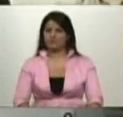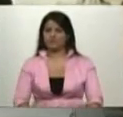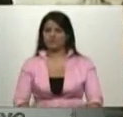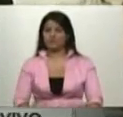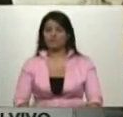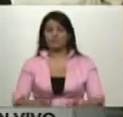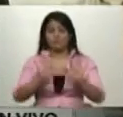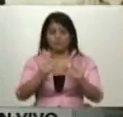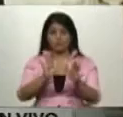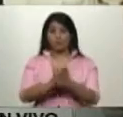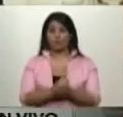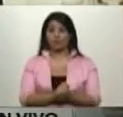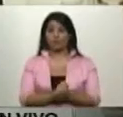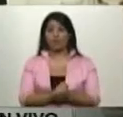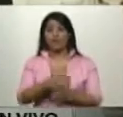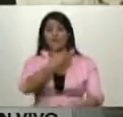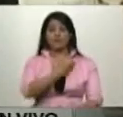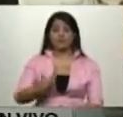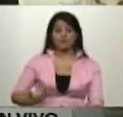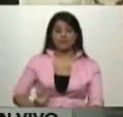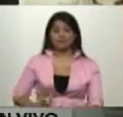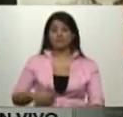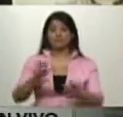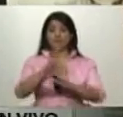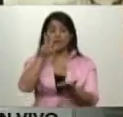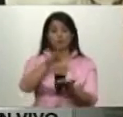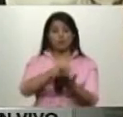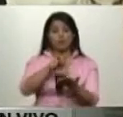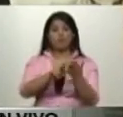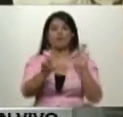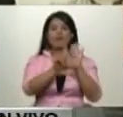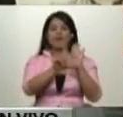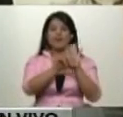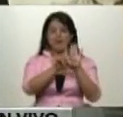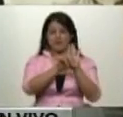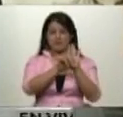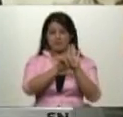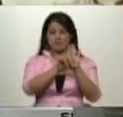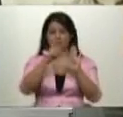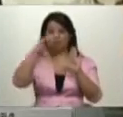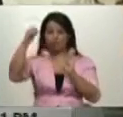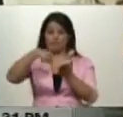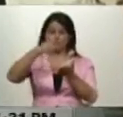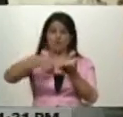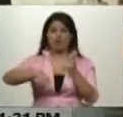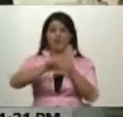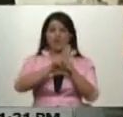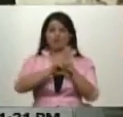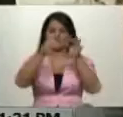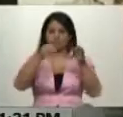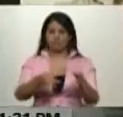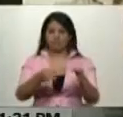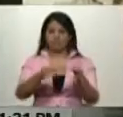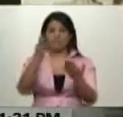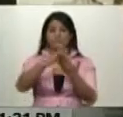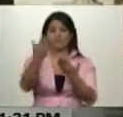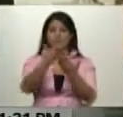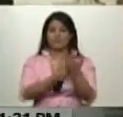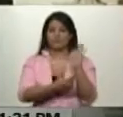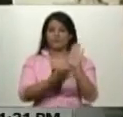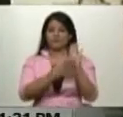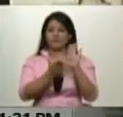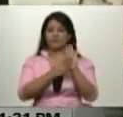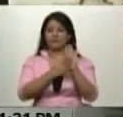obrera. Precisamente, el presidente ha aprobado la ley con rango, valor y fuerza, el decreto con rango, valor y fuerza de ley